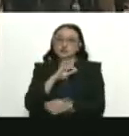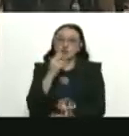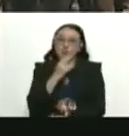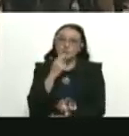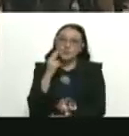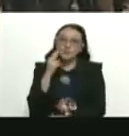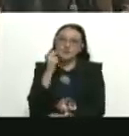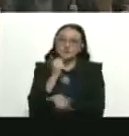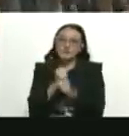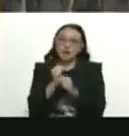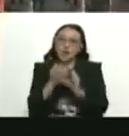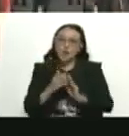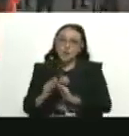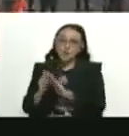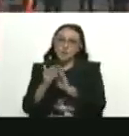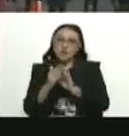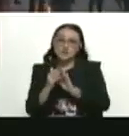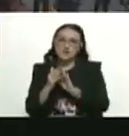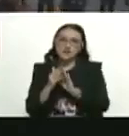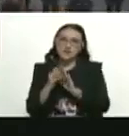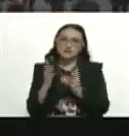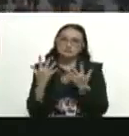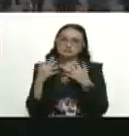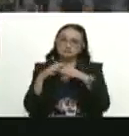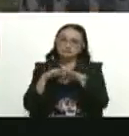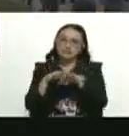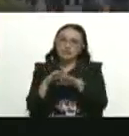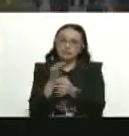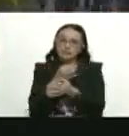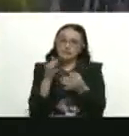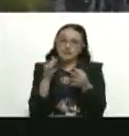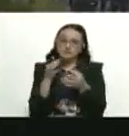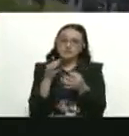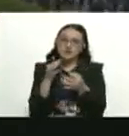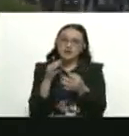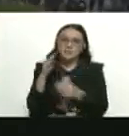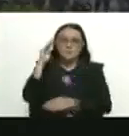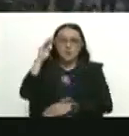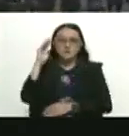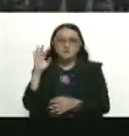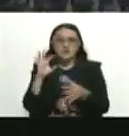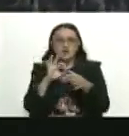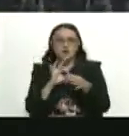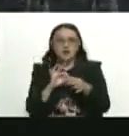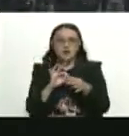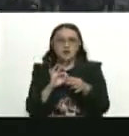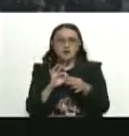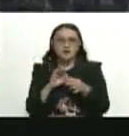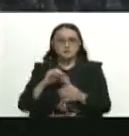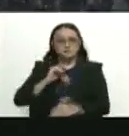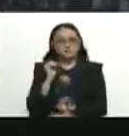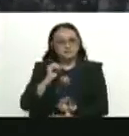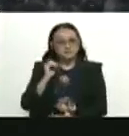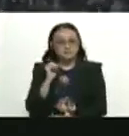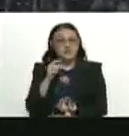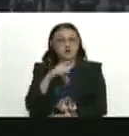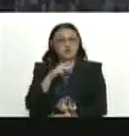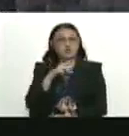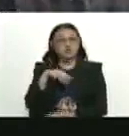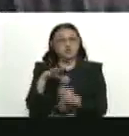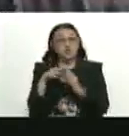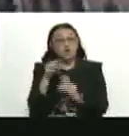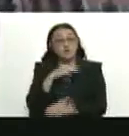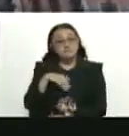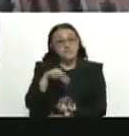con el trabajo comunitario en fusión perfecta cívico-militar-policial. Hoy todos los miembros de esta región